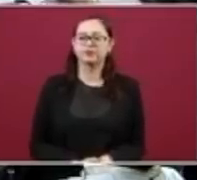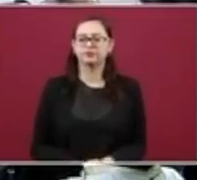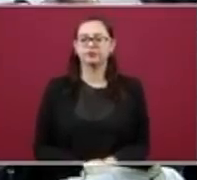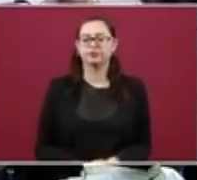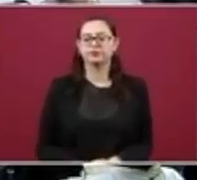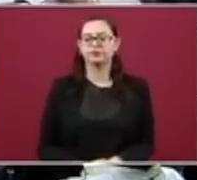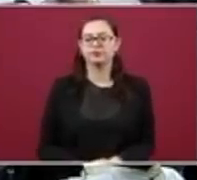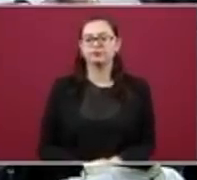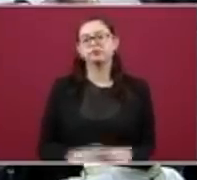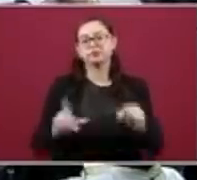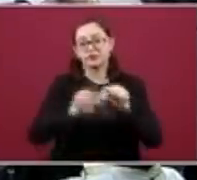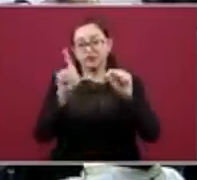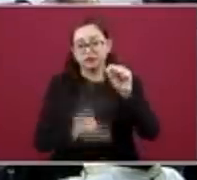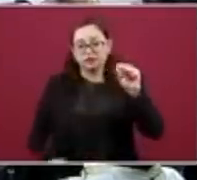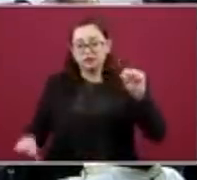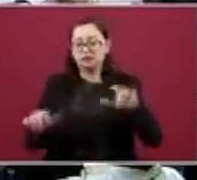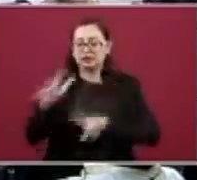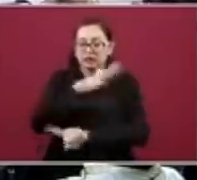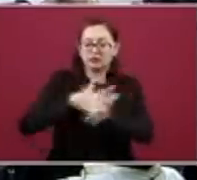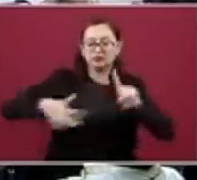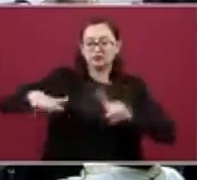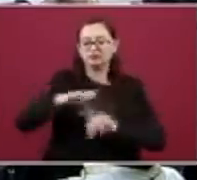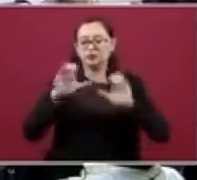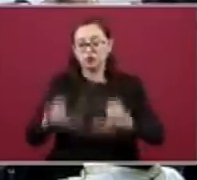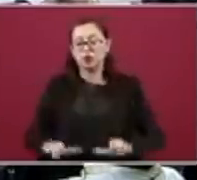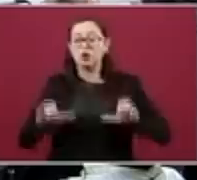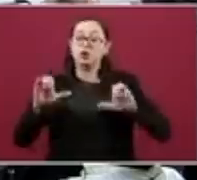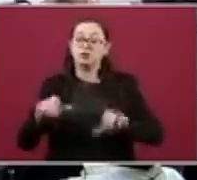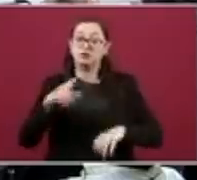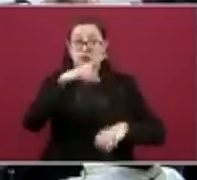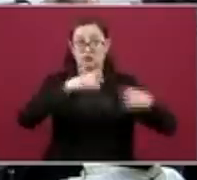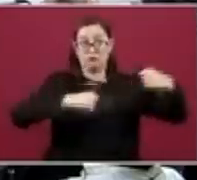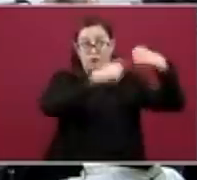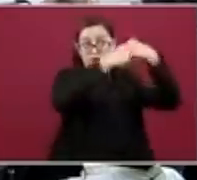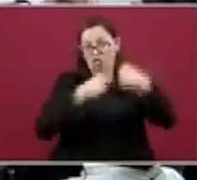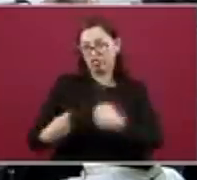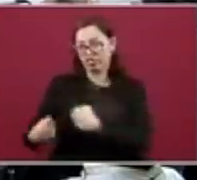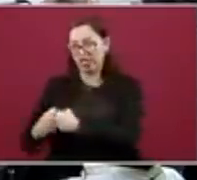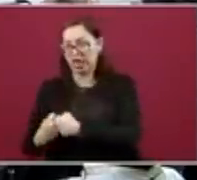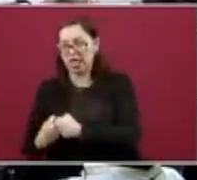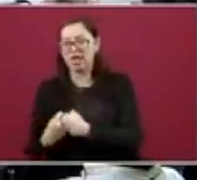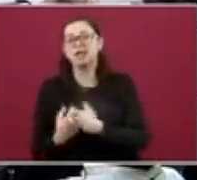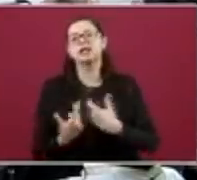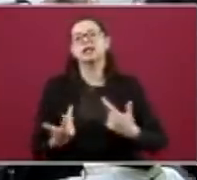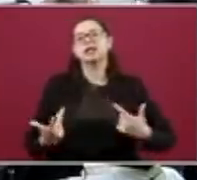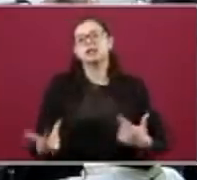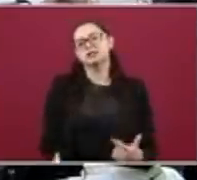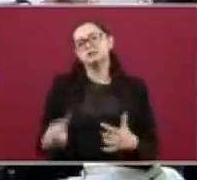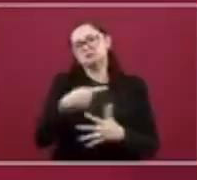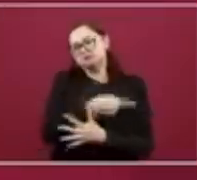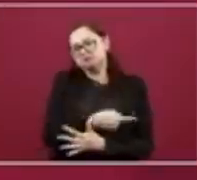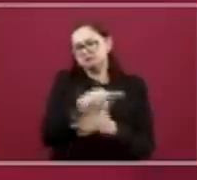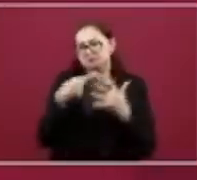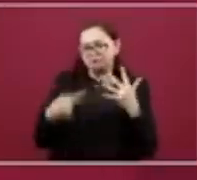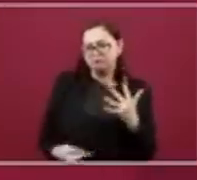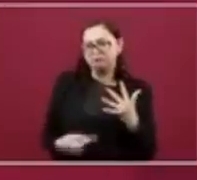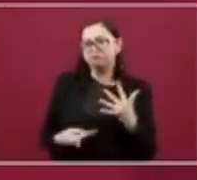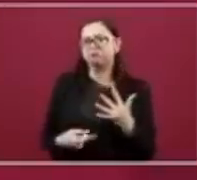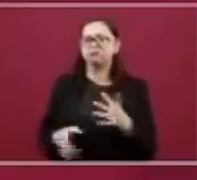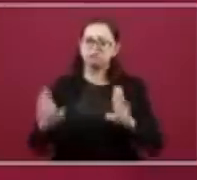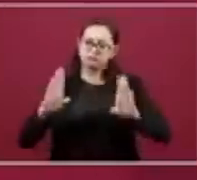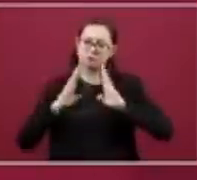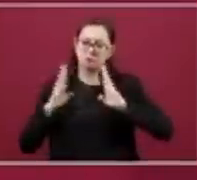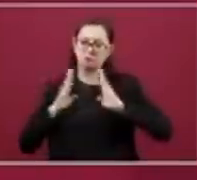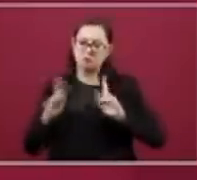generar condiciones de seguridad en las fronteras, se tiene una serie de puestos militares de